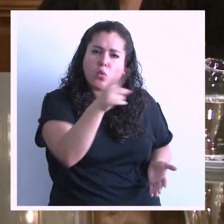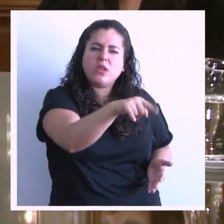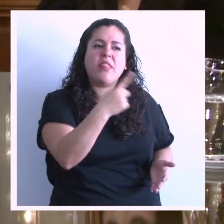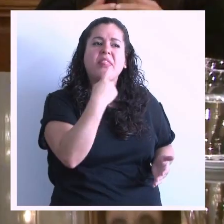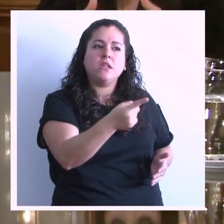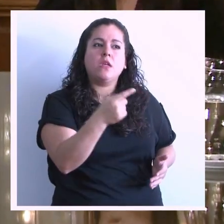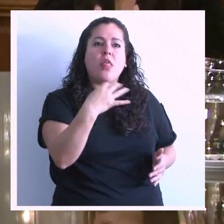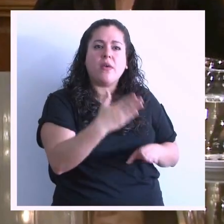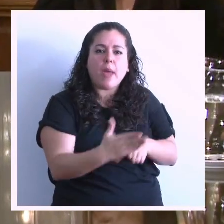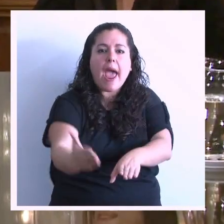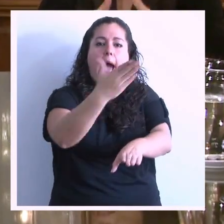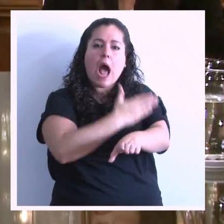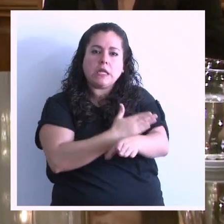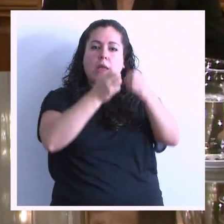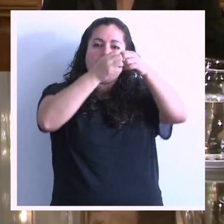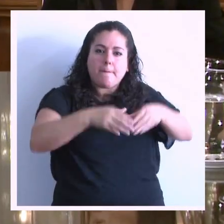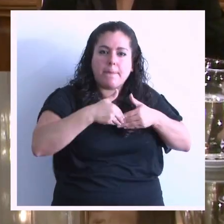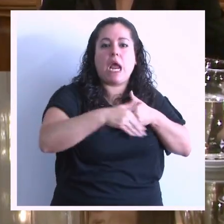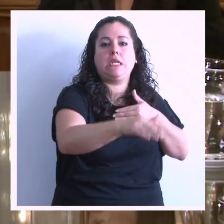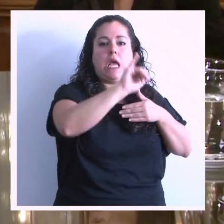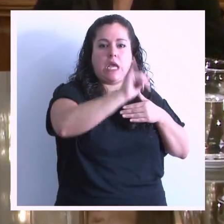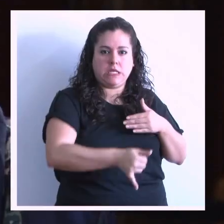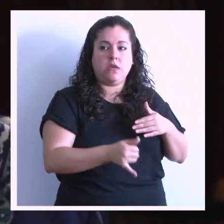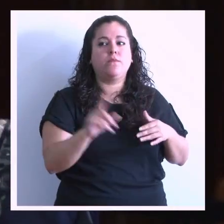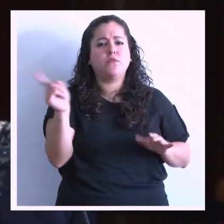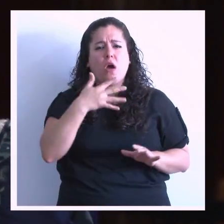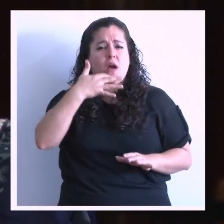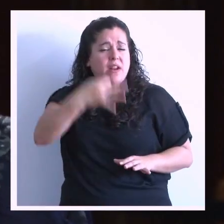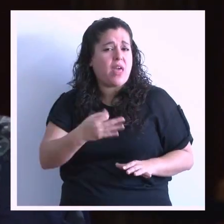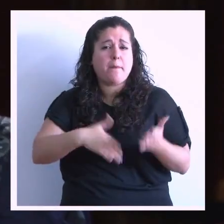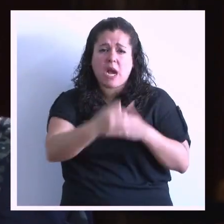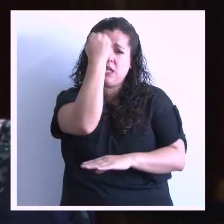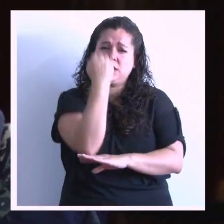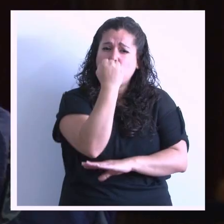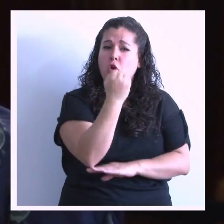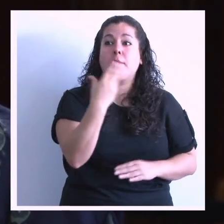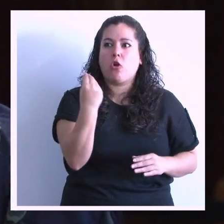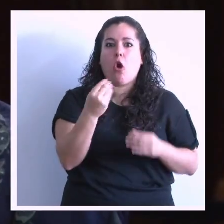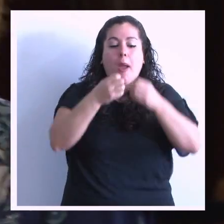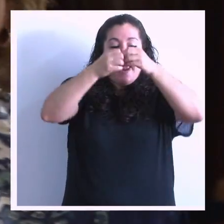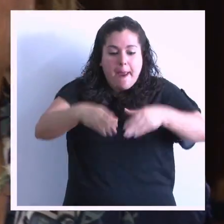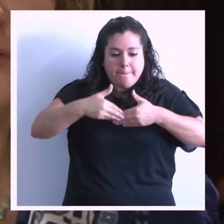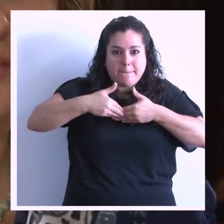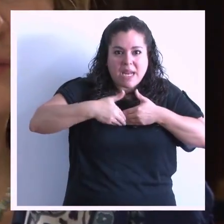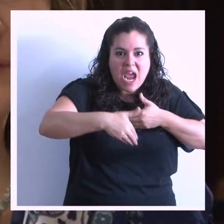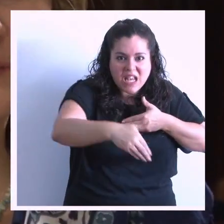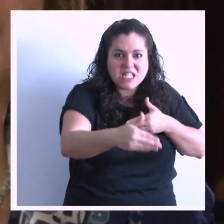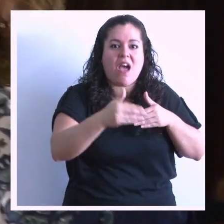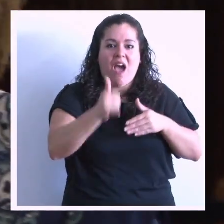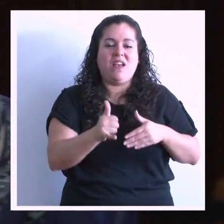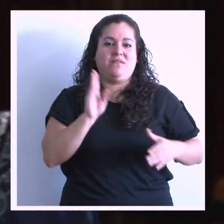hablas de que se tenga en cuenta desde el inicio de la producción? No, es más económico tenerlo en cuenta desde el